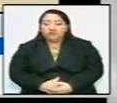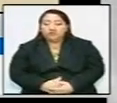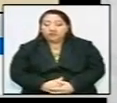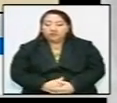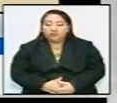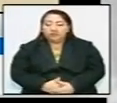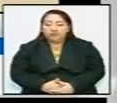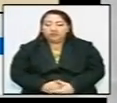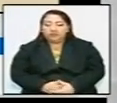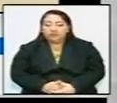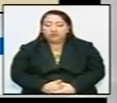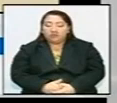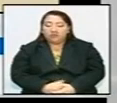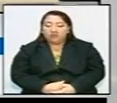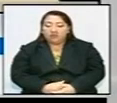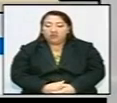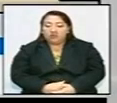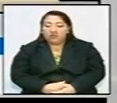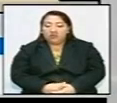por favor.